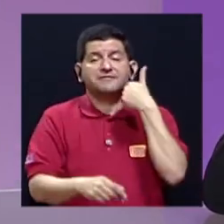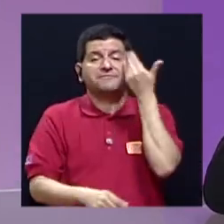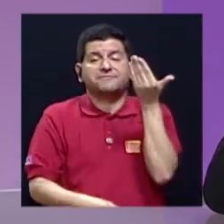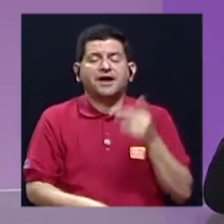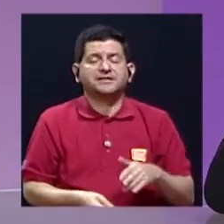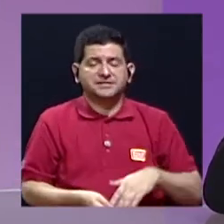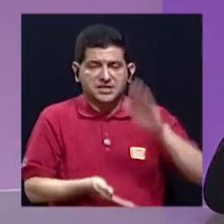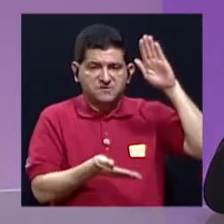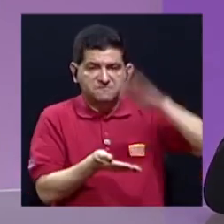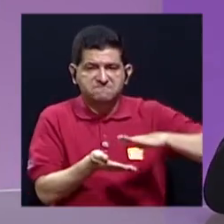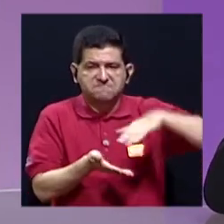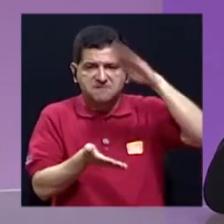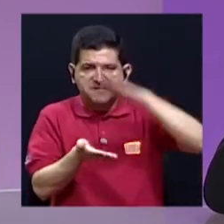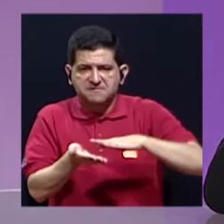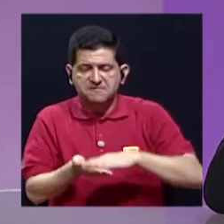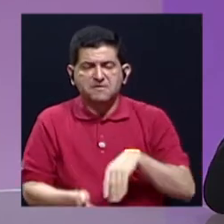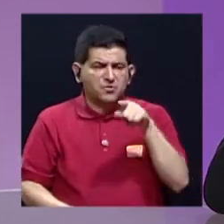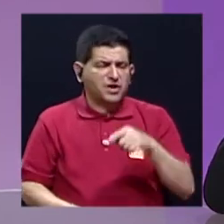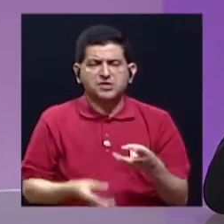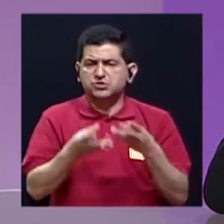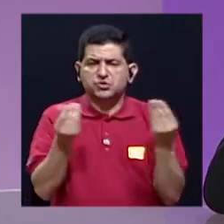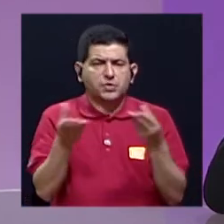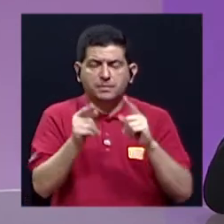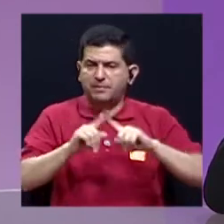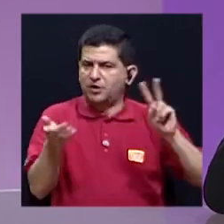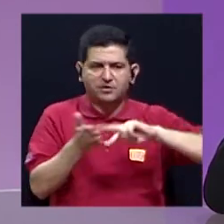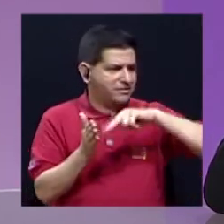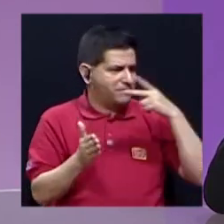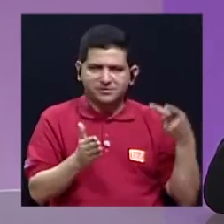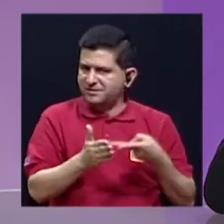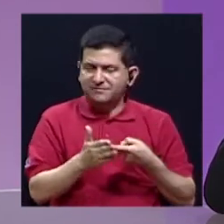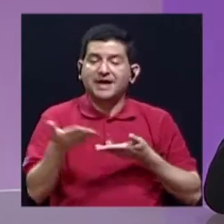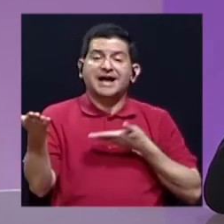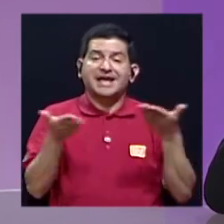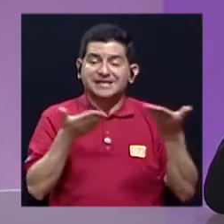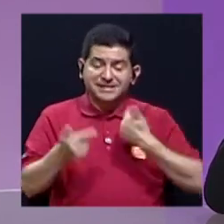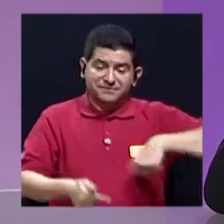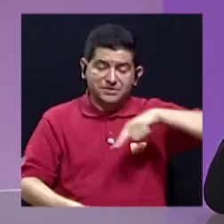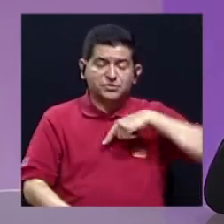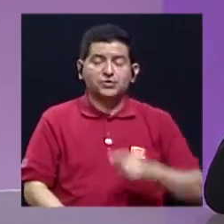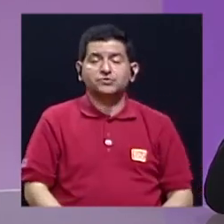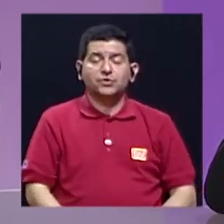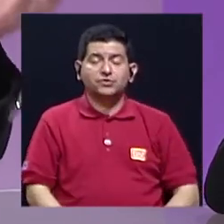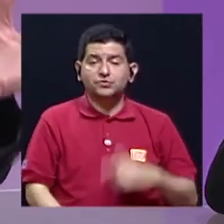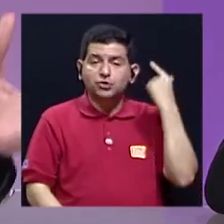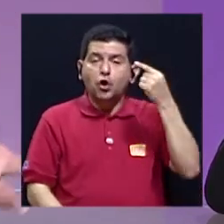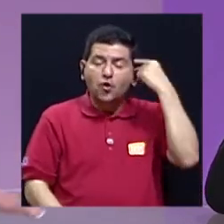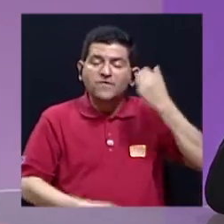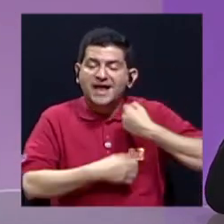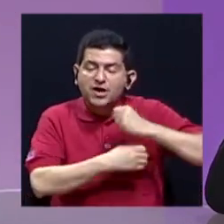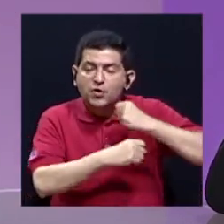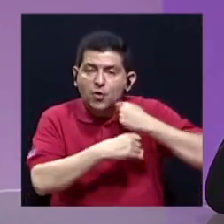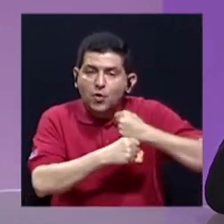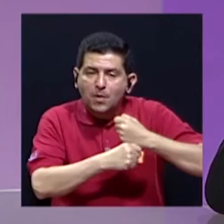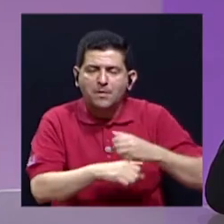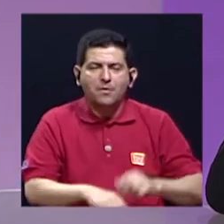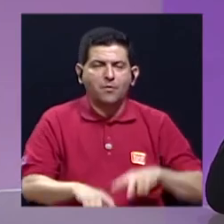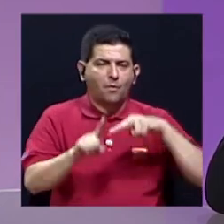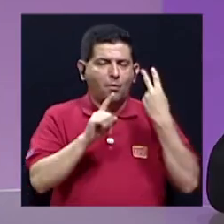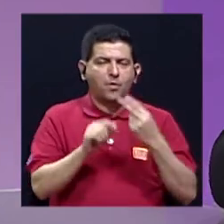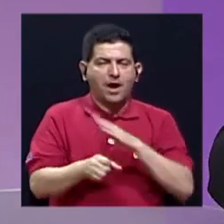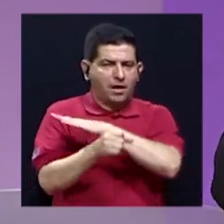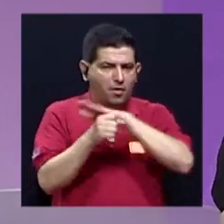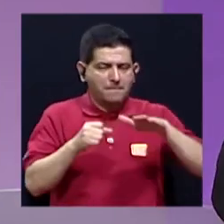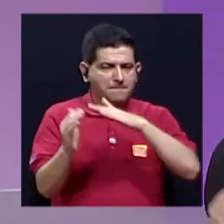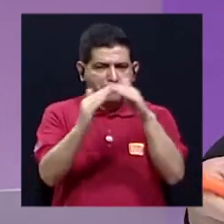llegar a recortarlo, ¿no? Porque ustedes no generan, pero no se trata de eso, ¿verdad? Es de un servicio, somos gobierno local y deberíamos tener una visión más integral de, hacia